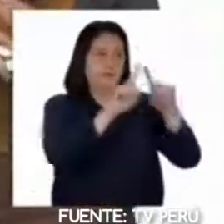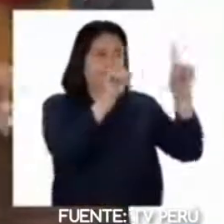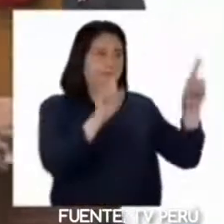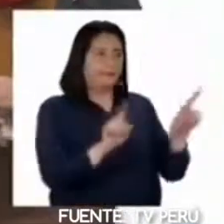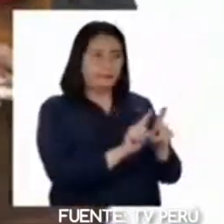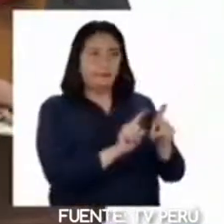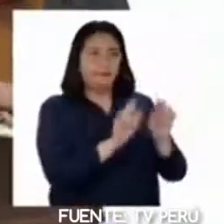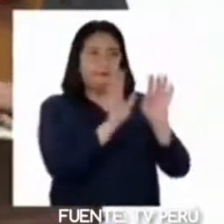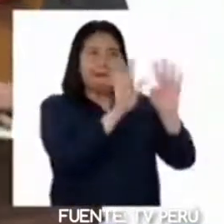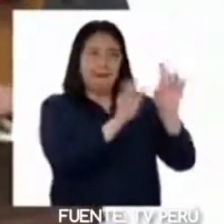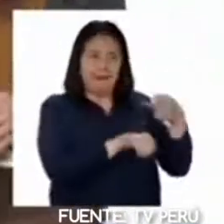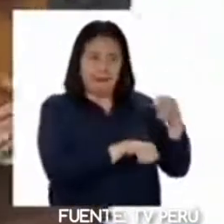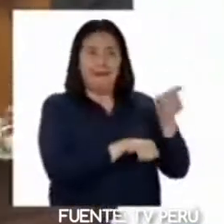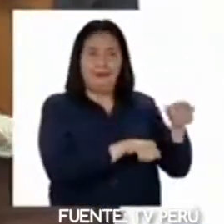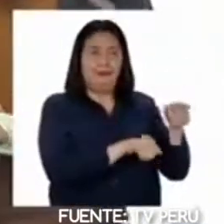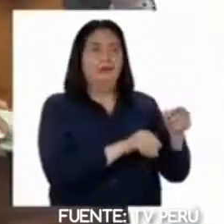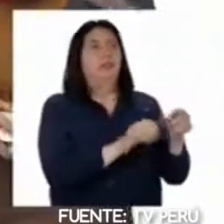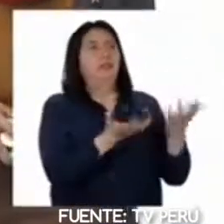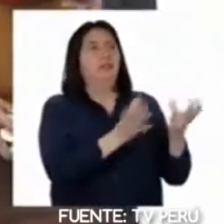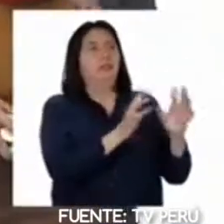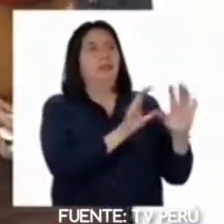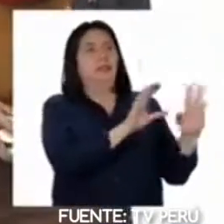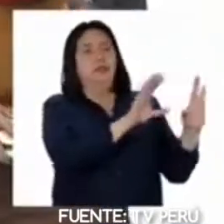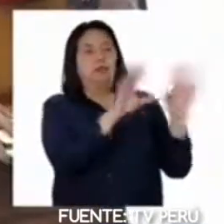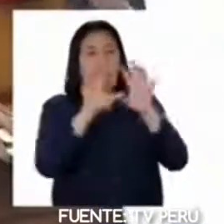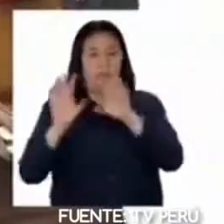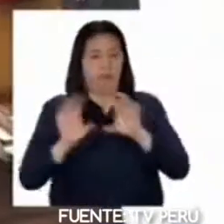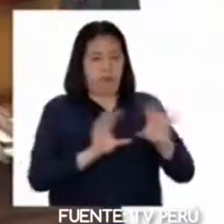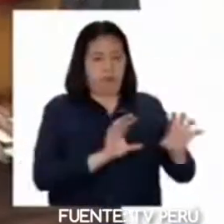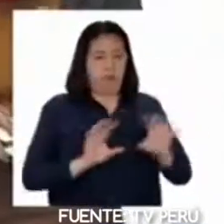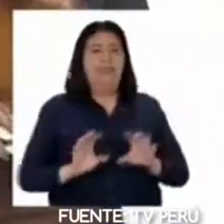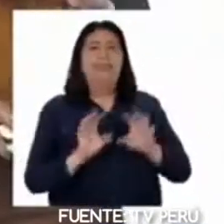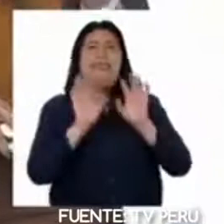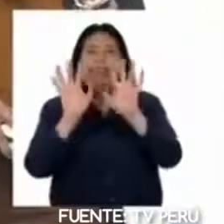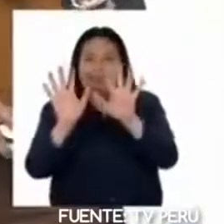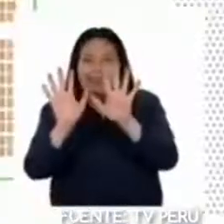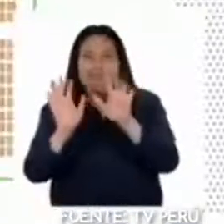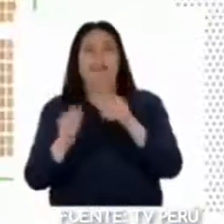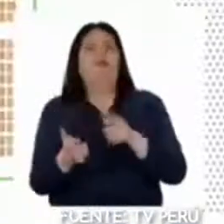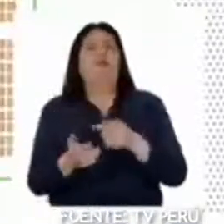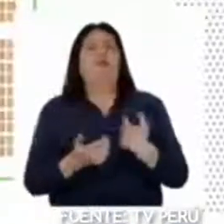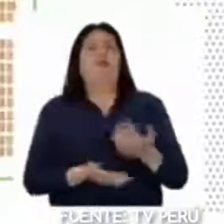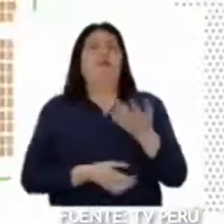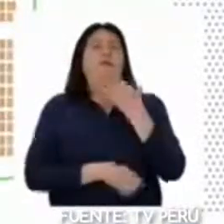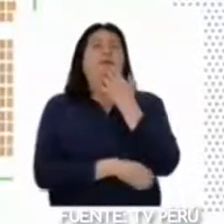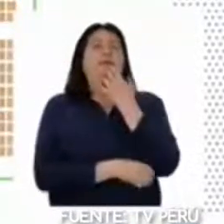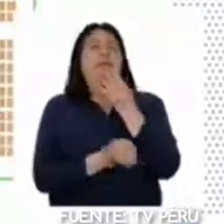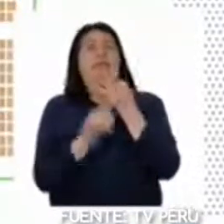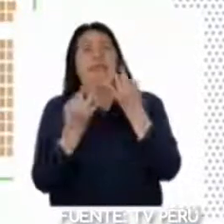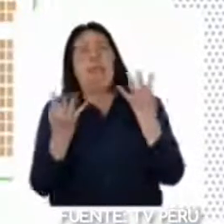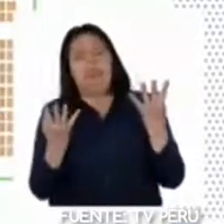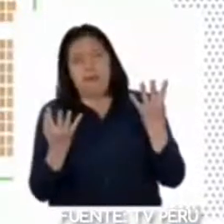a un grupo de 10.000 manzanas y lo repetimos 10 veces para tener 1.000,